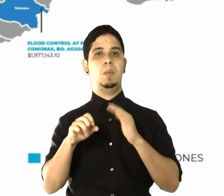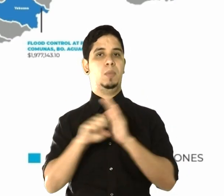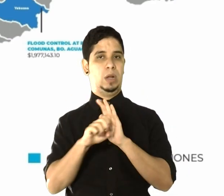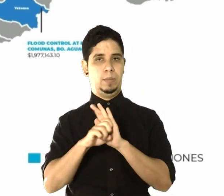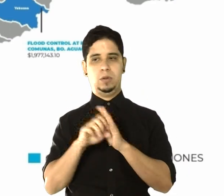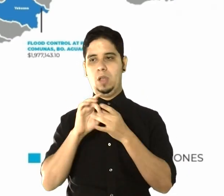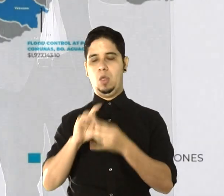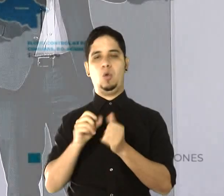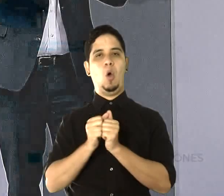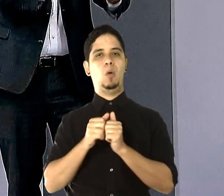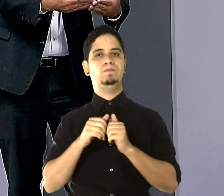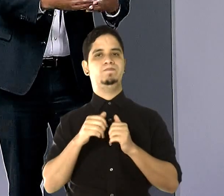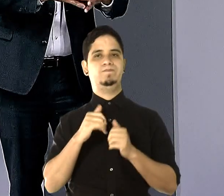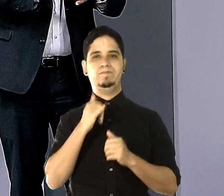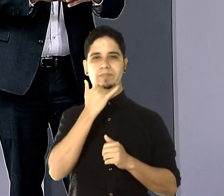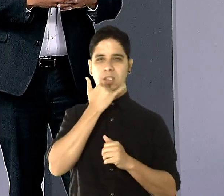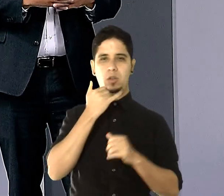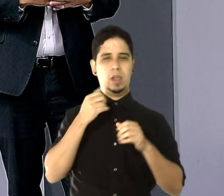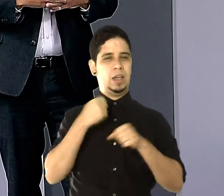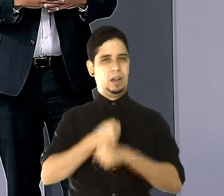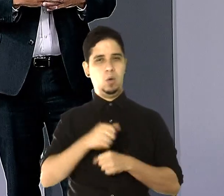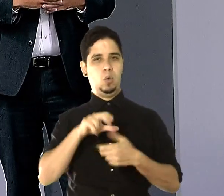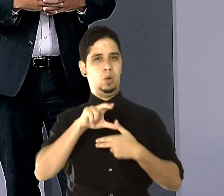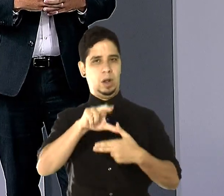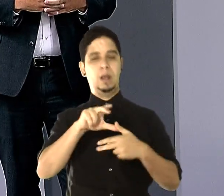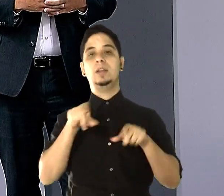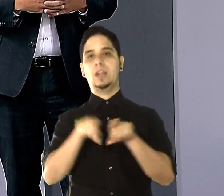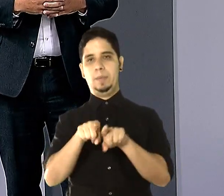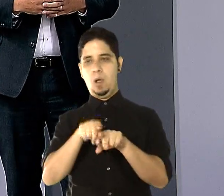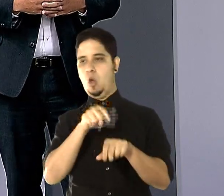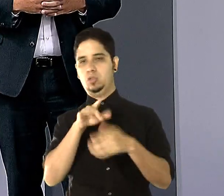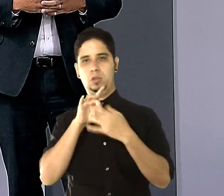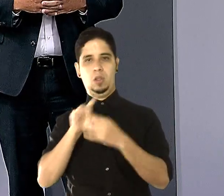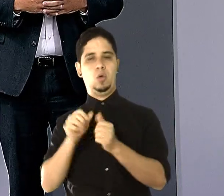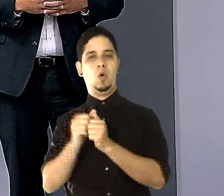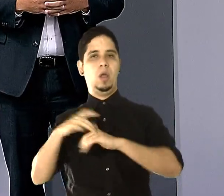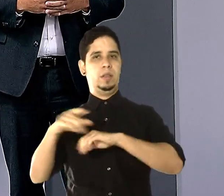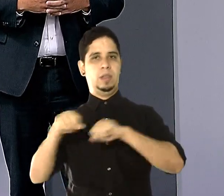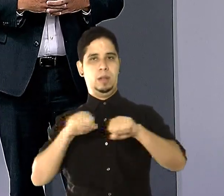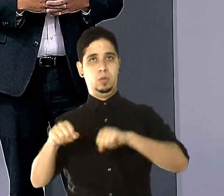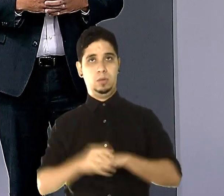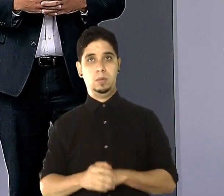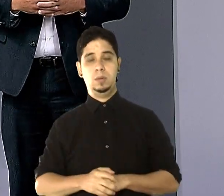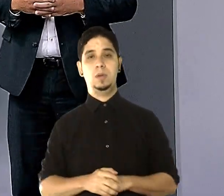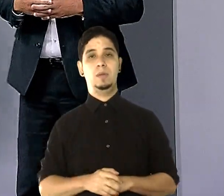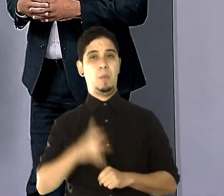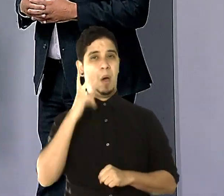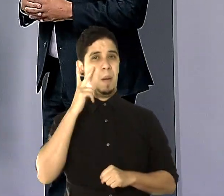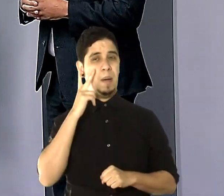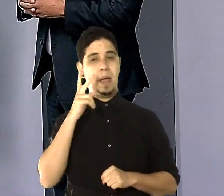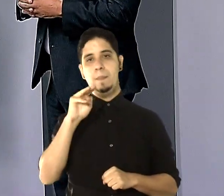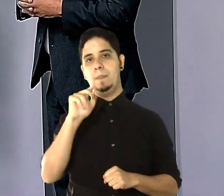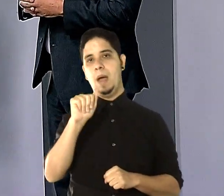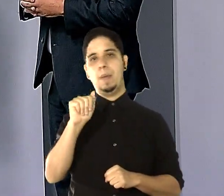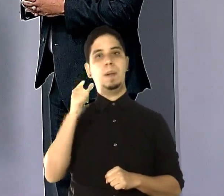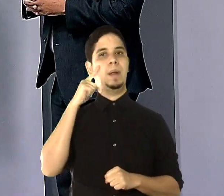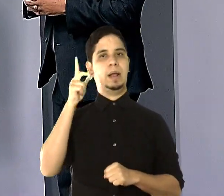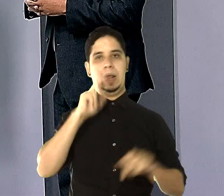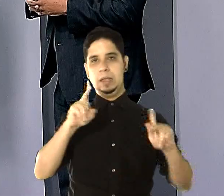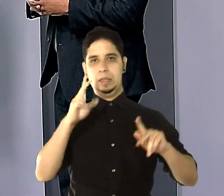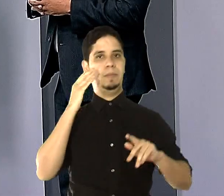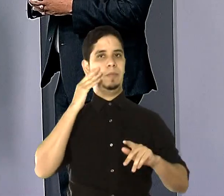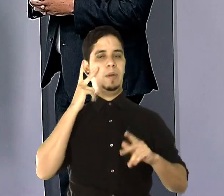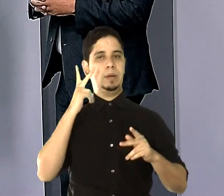daños del huracán, más los proyectos que tienen que ver con los daños de terremotos. Voy a correr el mapa para entonces dejar y tenerles idea de los proyectos que se van a